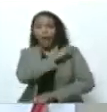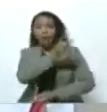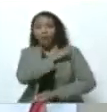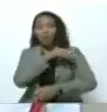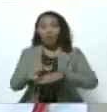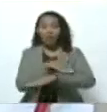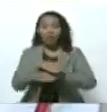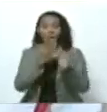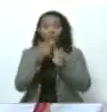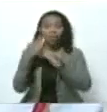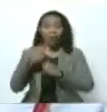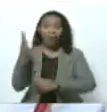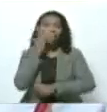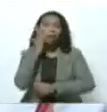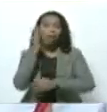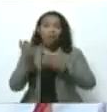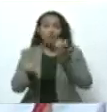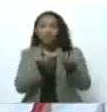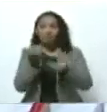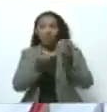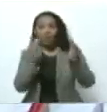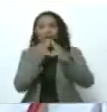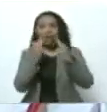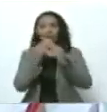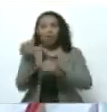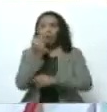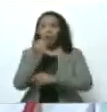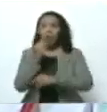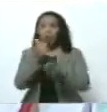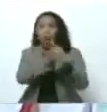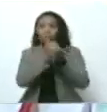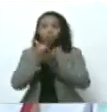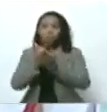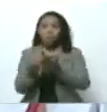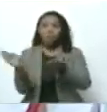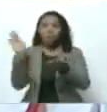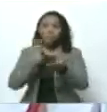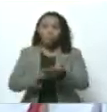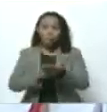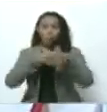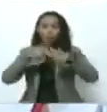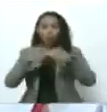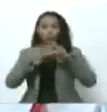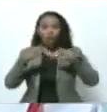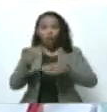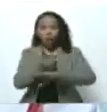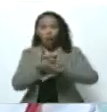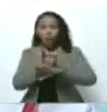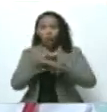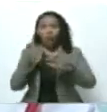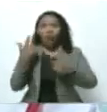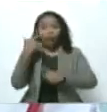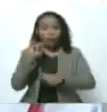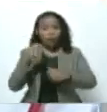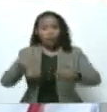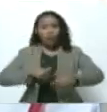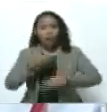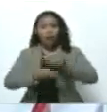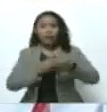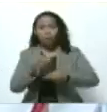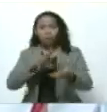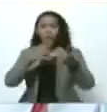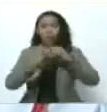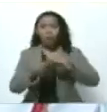de comunidad, las madres cocineras de casas de alimentación nos ayudaron a montar y hoy todas las escuelas de gobernación tienen. El esfuerzo que estamos haciendo con